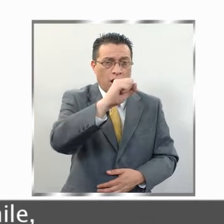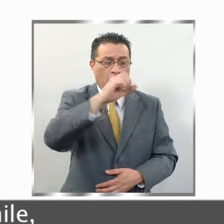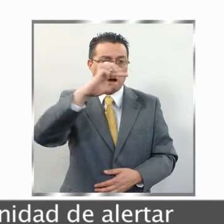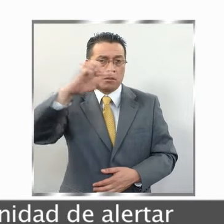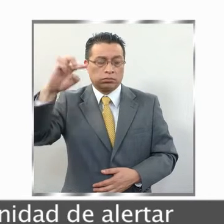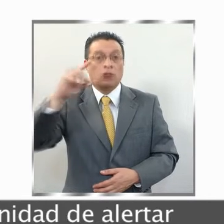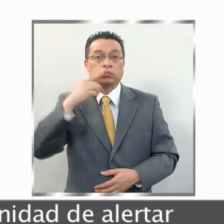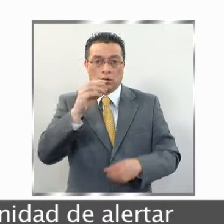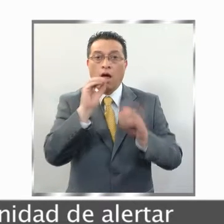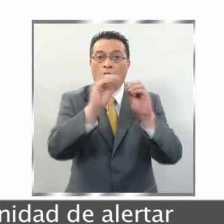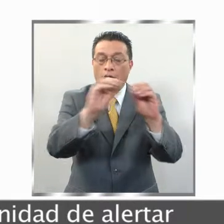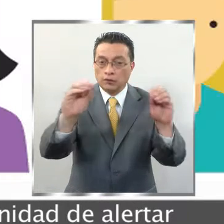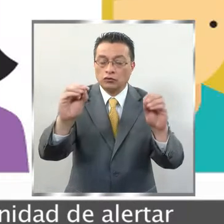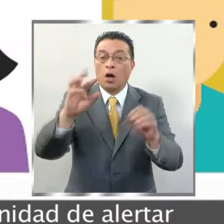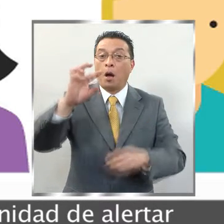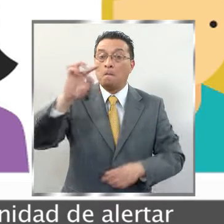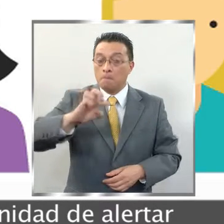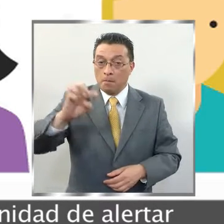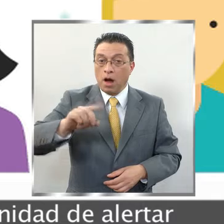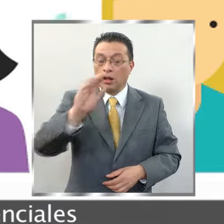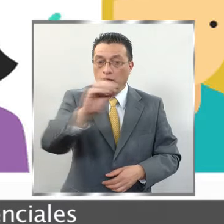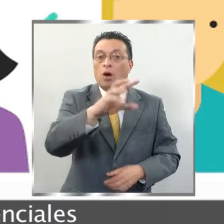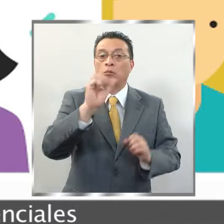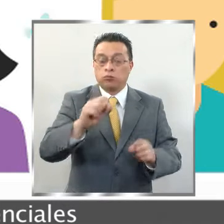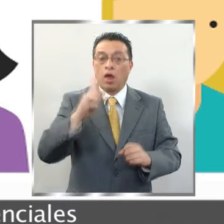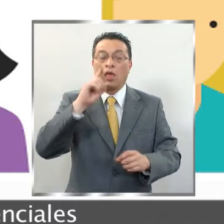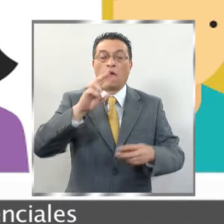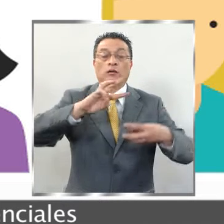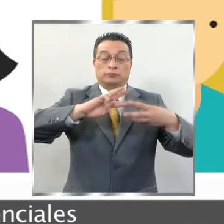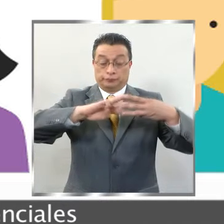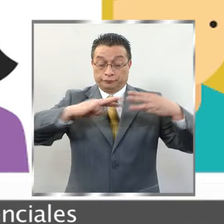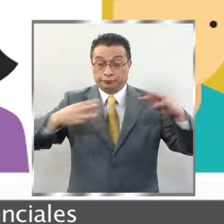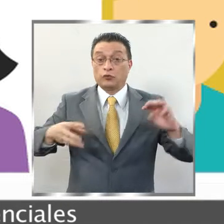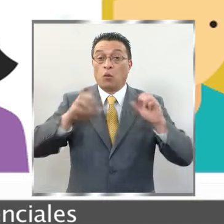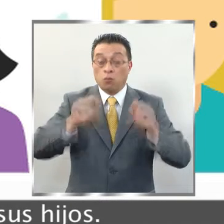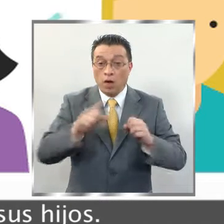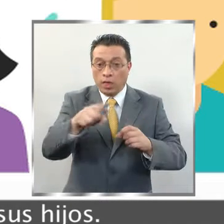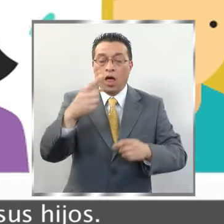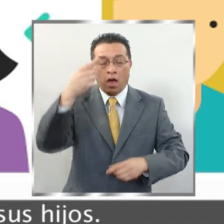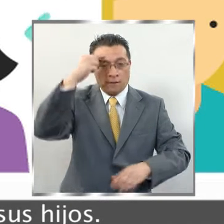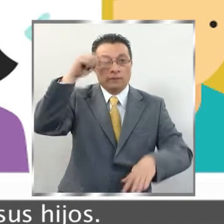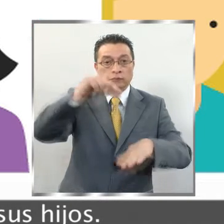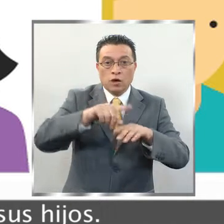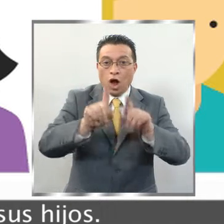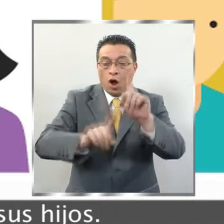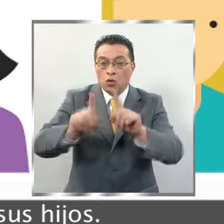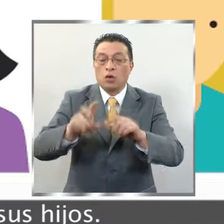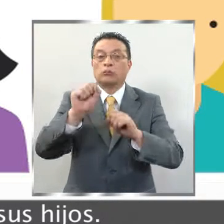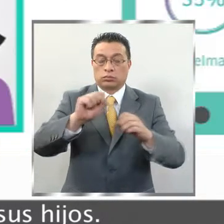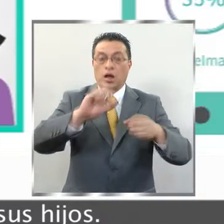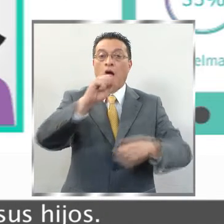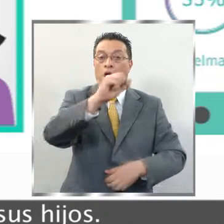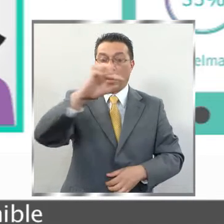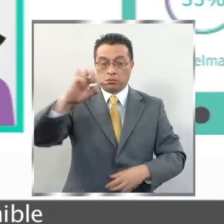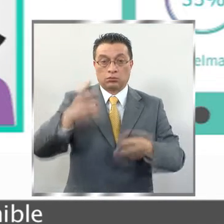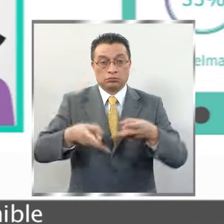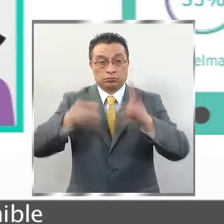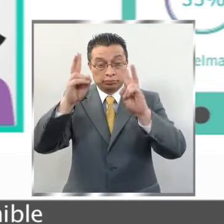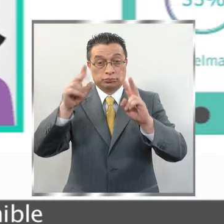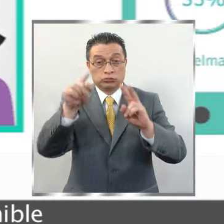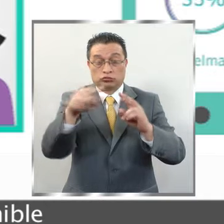de Chile, ven en esta aplicación la oportunidad de alertar a los padres sobre potenciales síndromes genéticos en sus hijos.